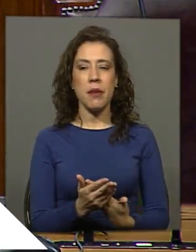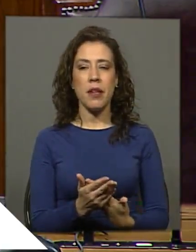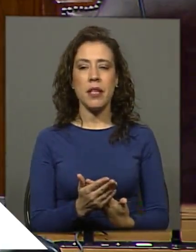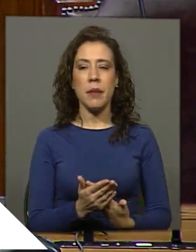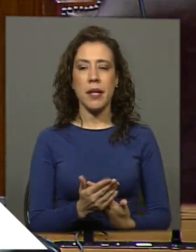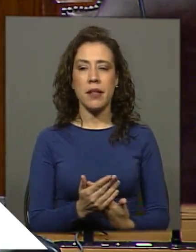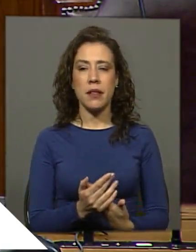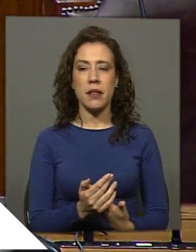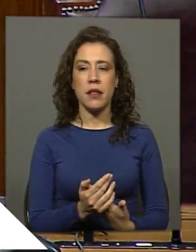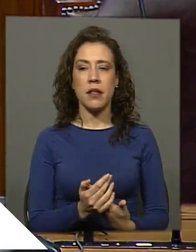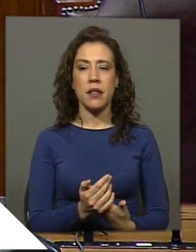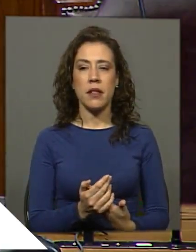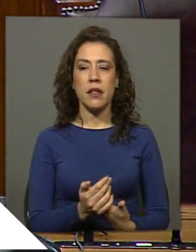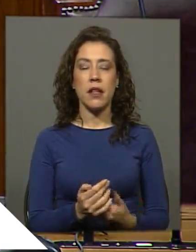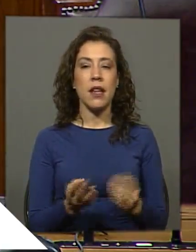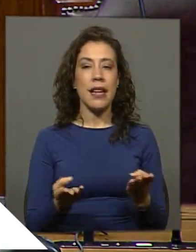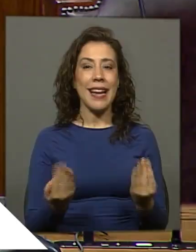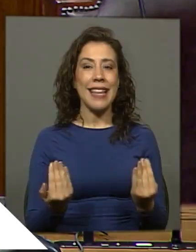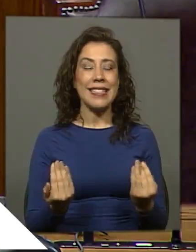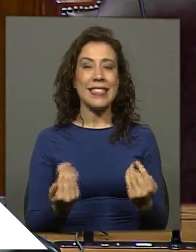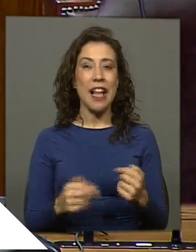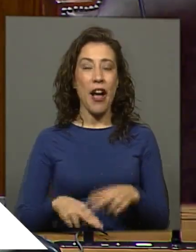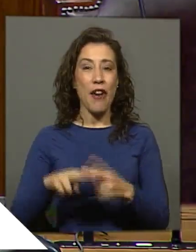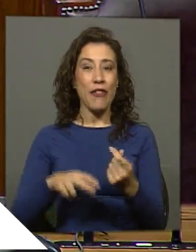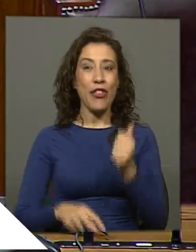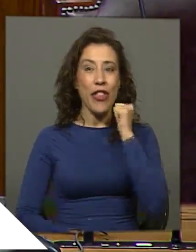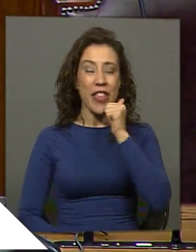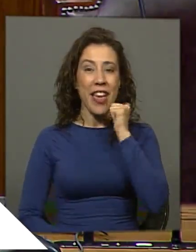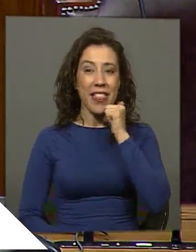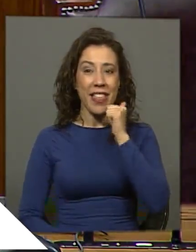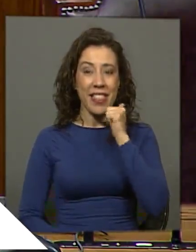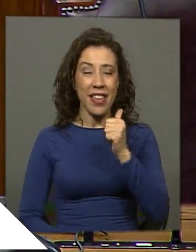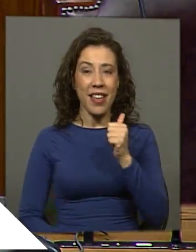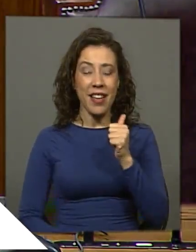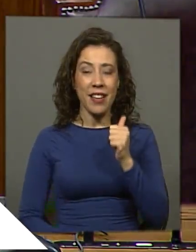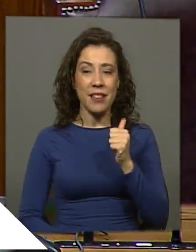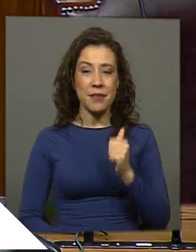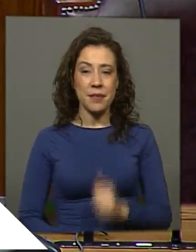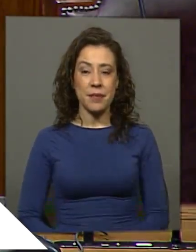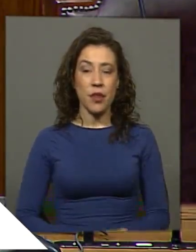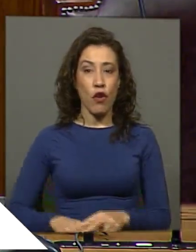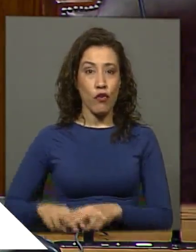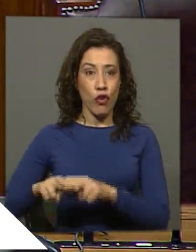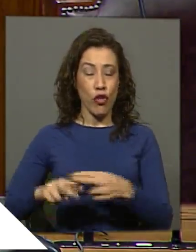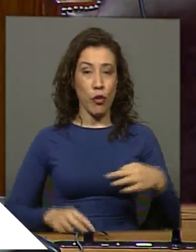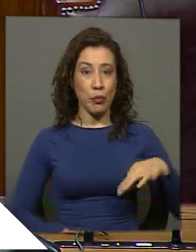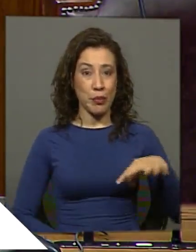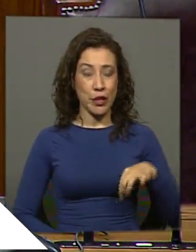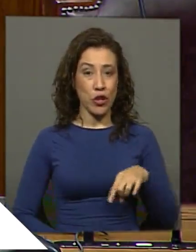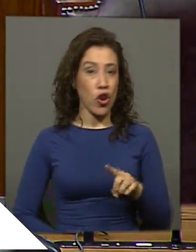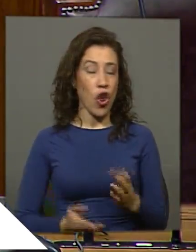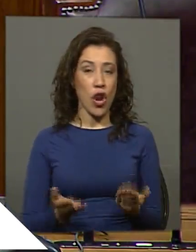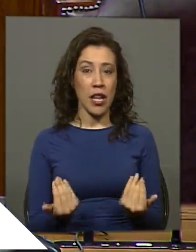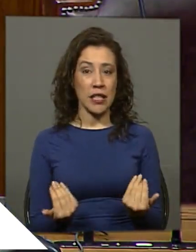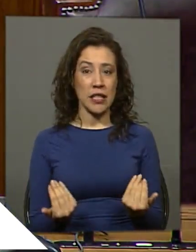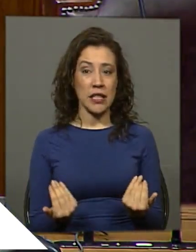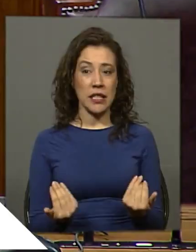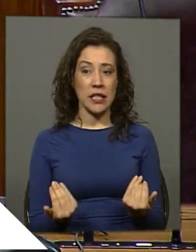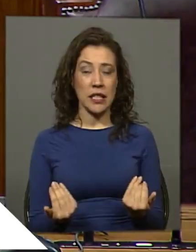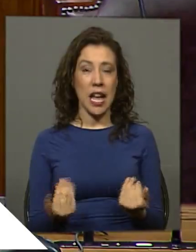cuando uno no necesita liquidez día a día y claramente un fondo de pensiones no necesita